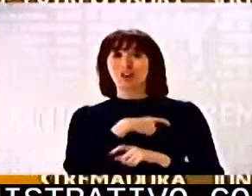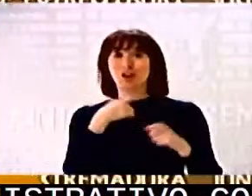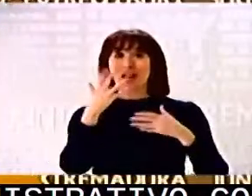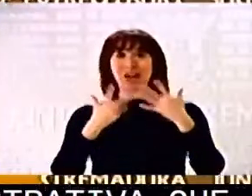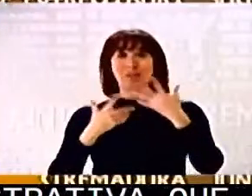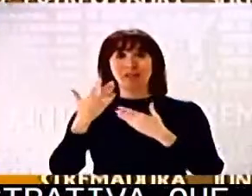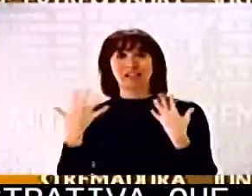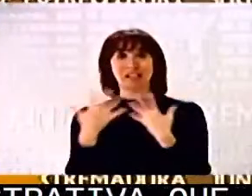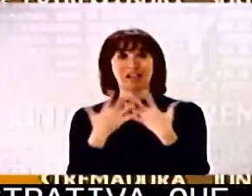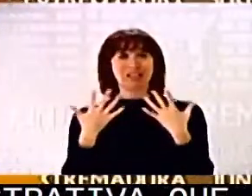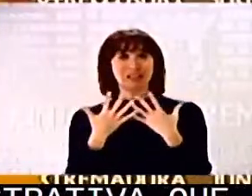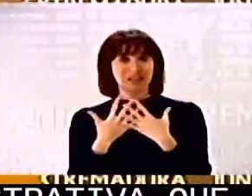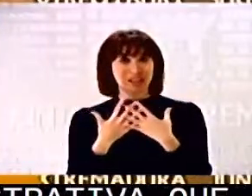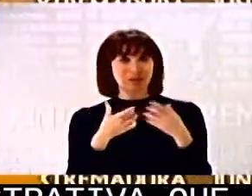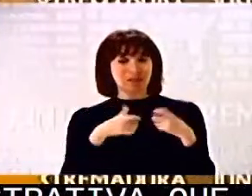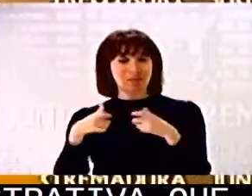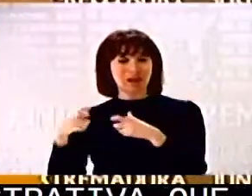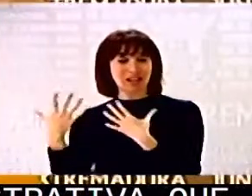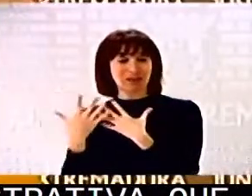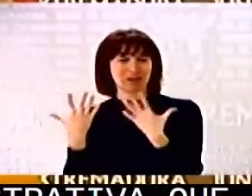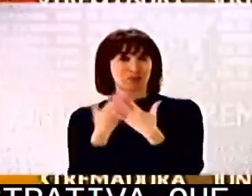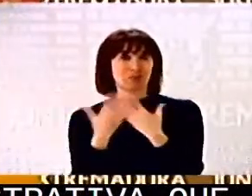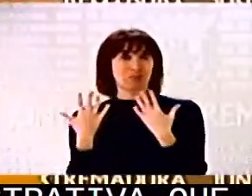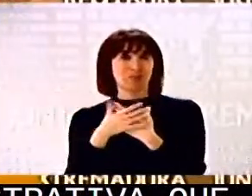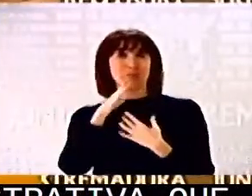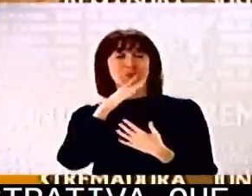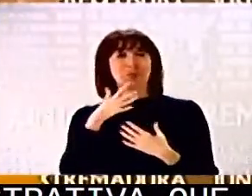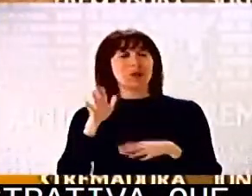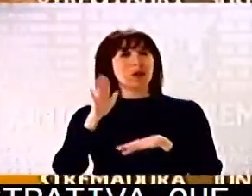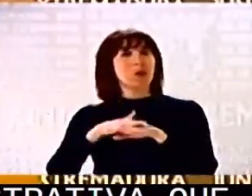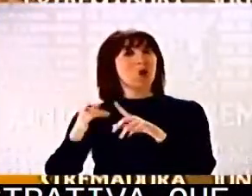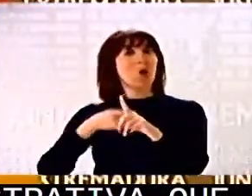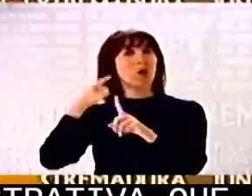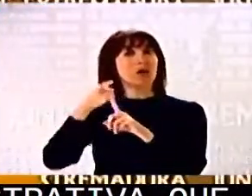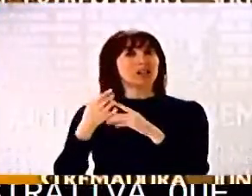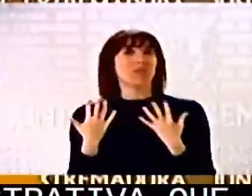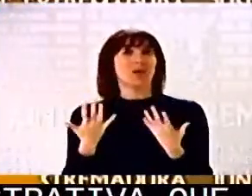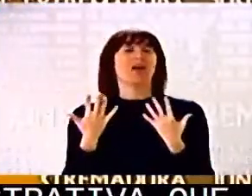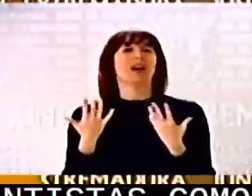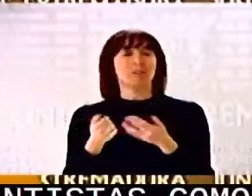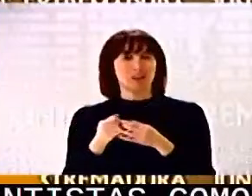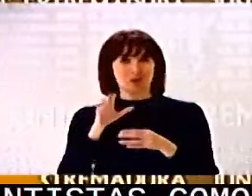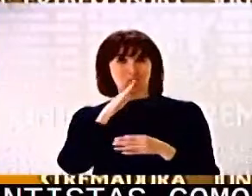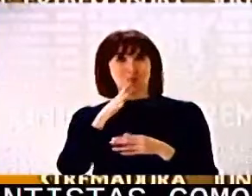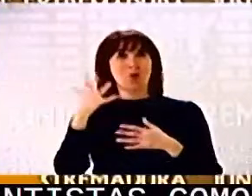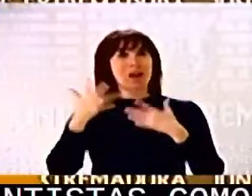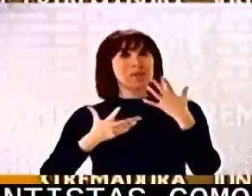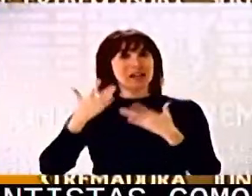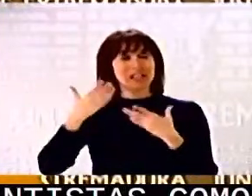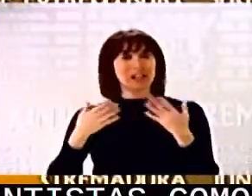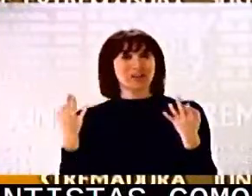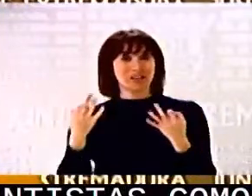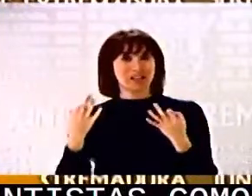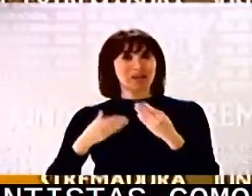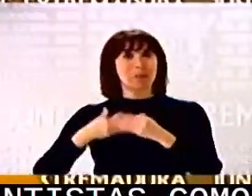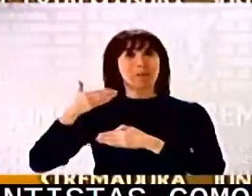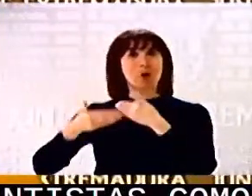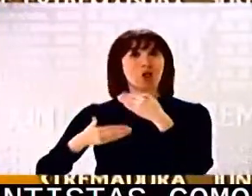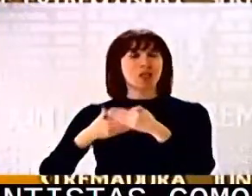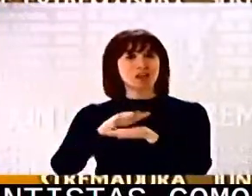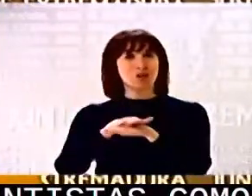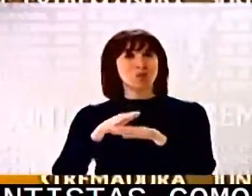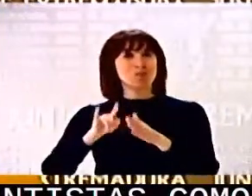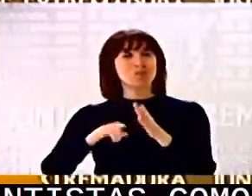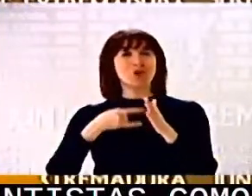nos haga más ágiles y también más garantistas como administración que tiene que tramitar un